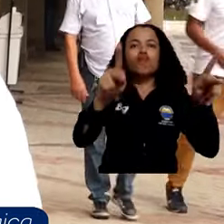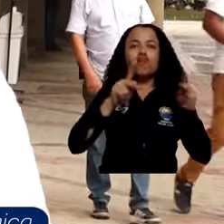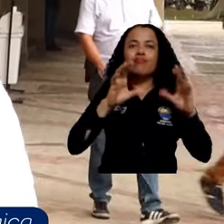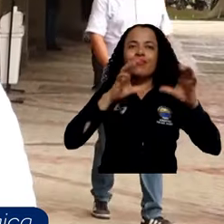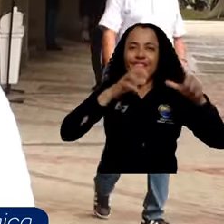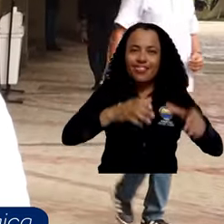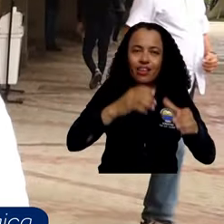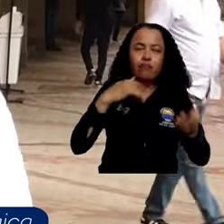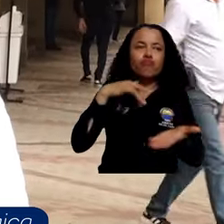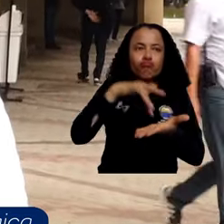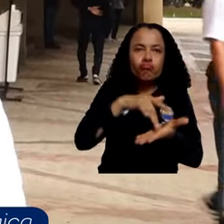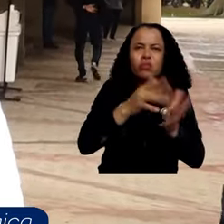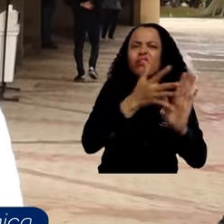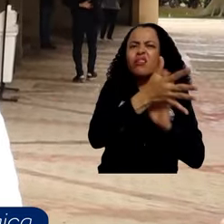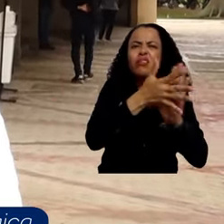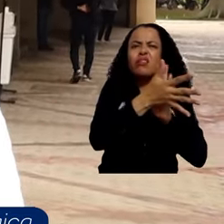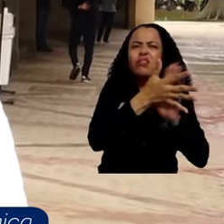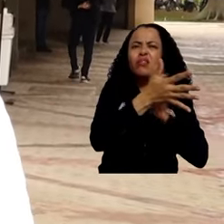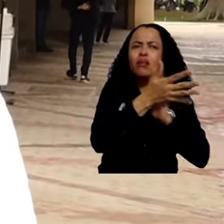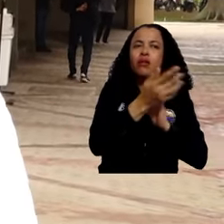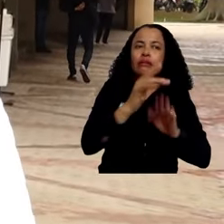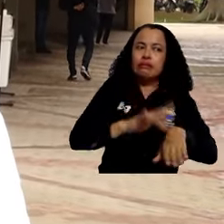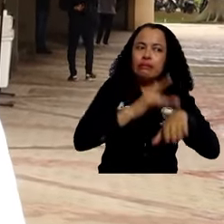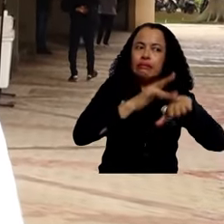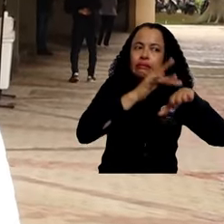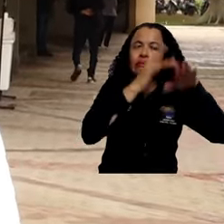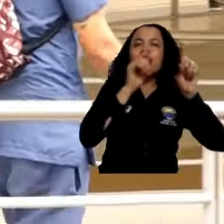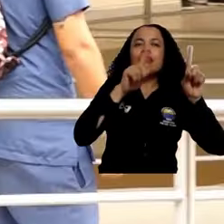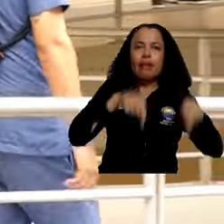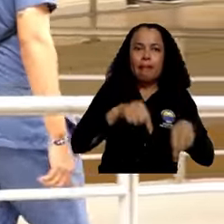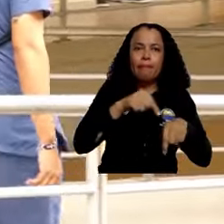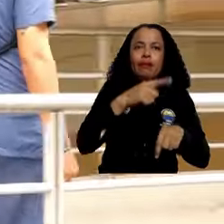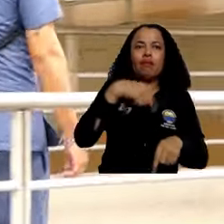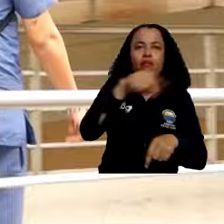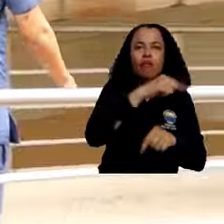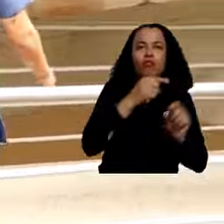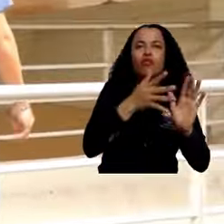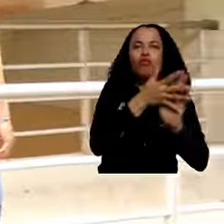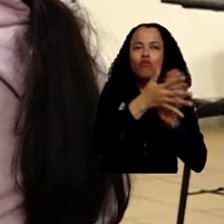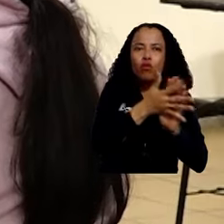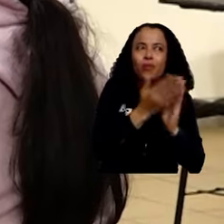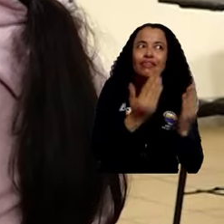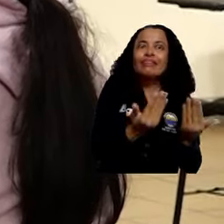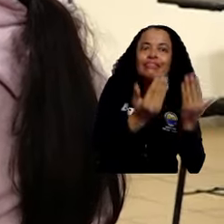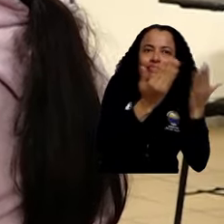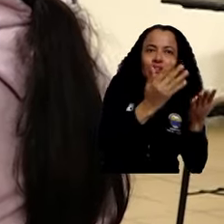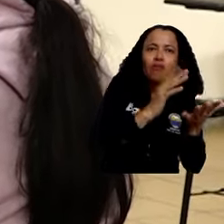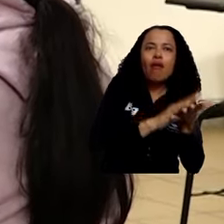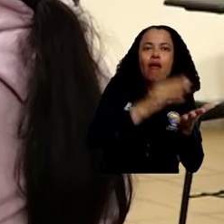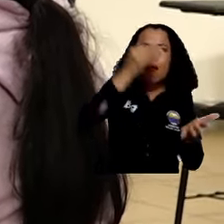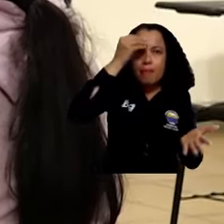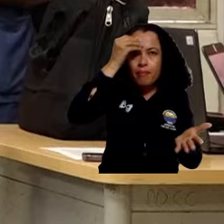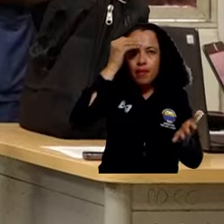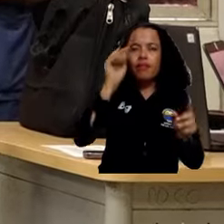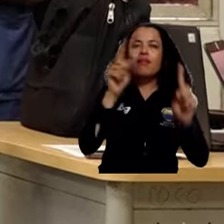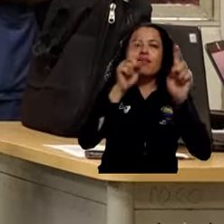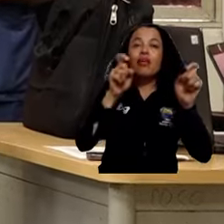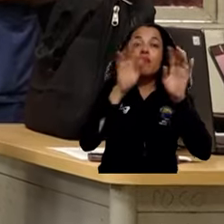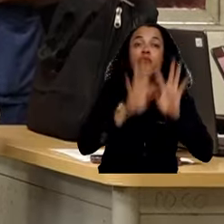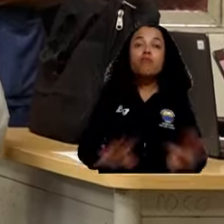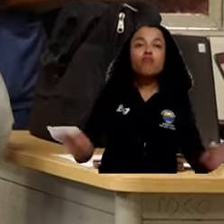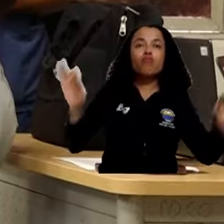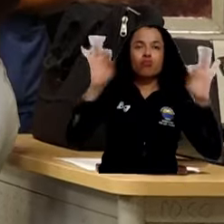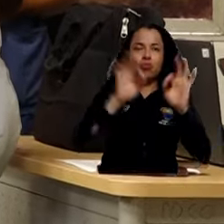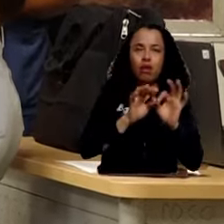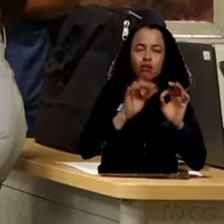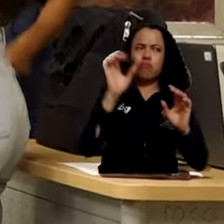llegar a los salones con una información no solo de sensibilización, sino también una información instructiva relacionada a la